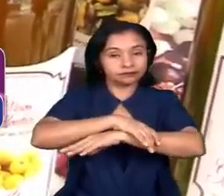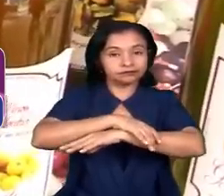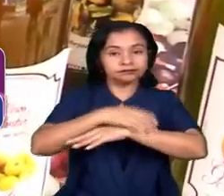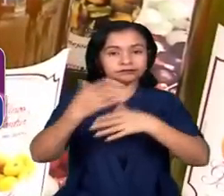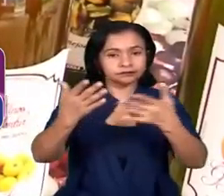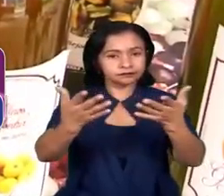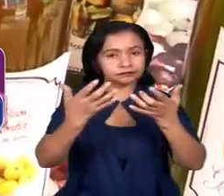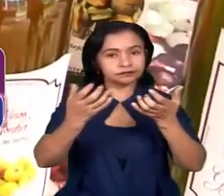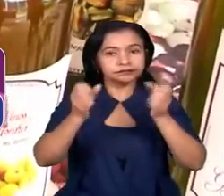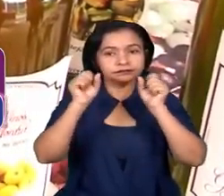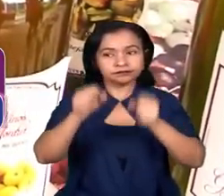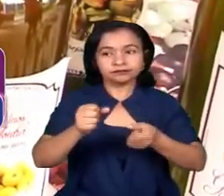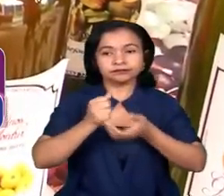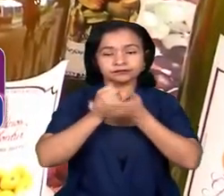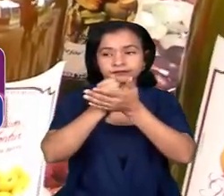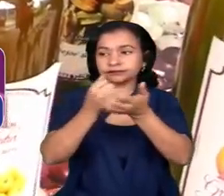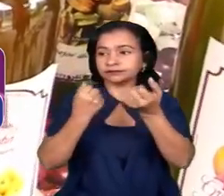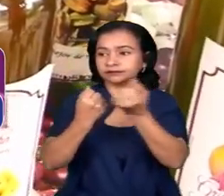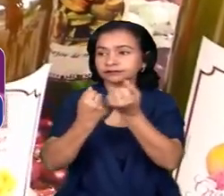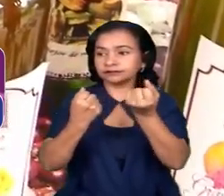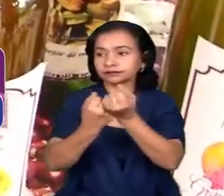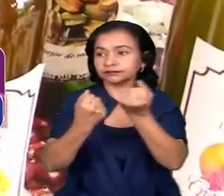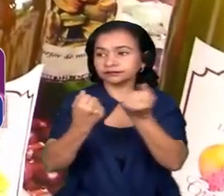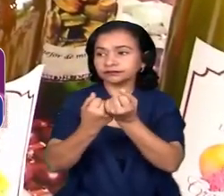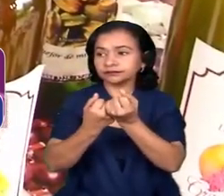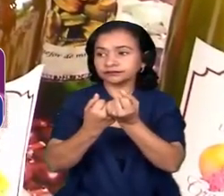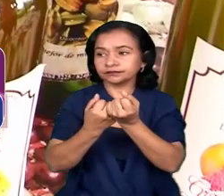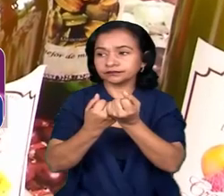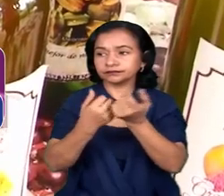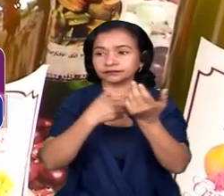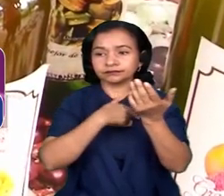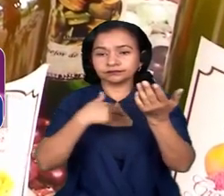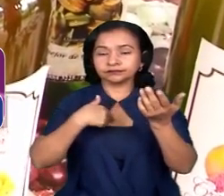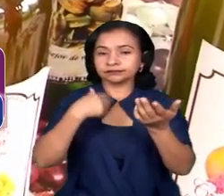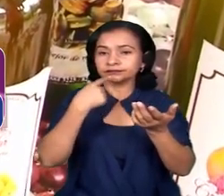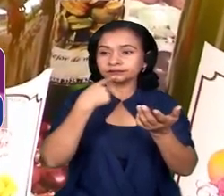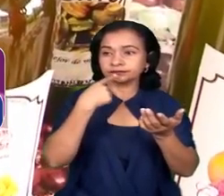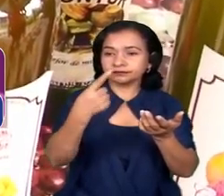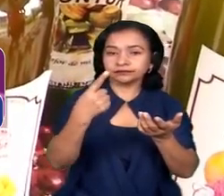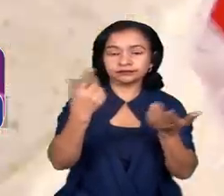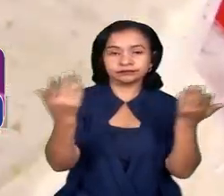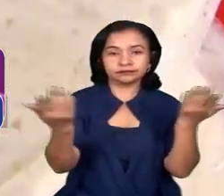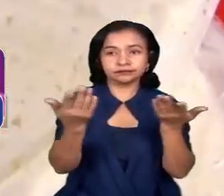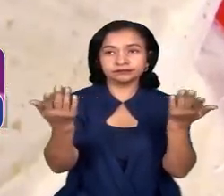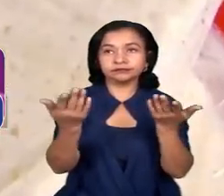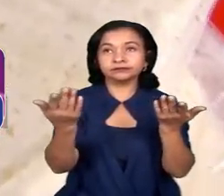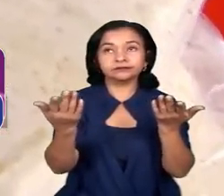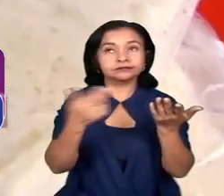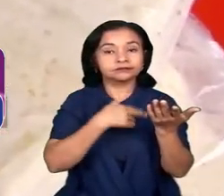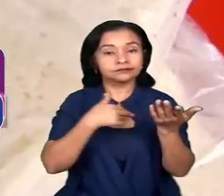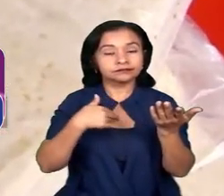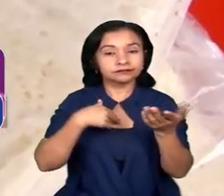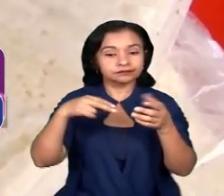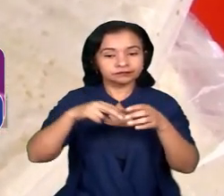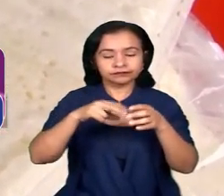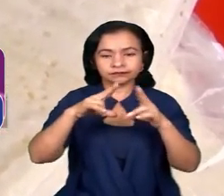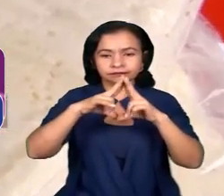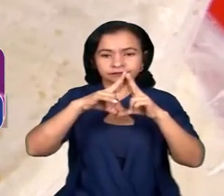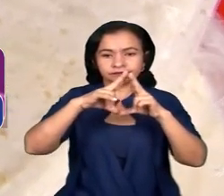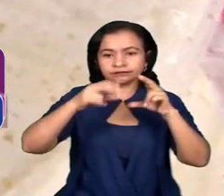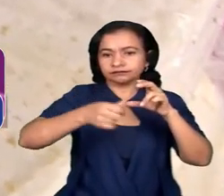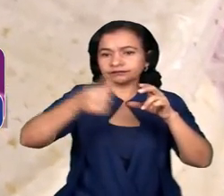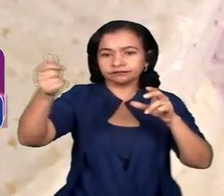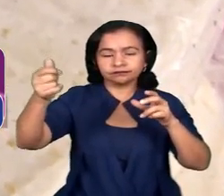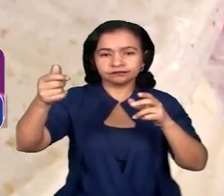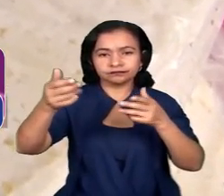voluntad de poder apoyarnos a nosotros, y eso es lo que le pedimos. Pues nosotros no los vamos a ir de Nicaragua jamás. Yo ni